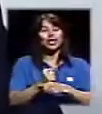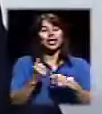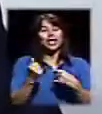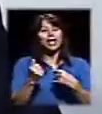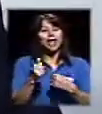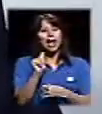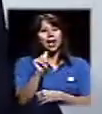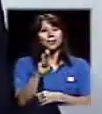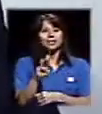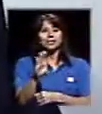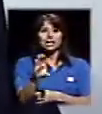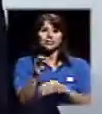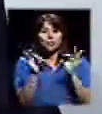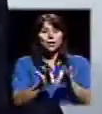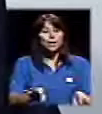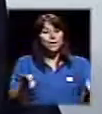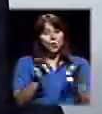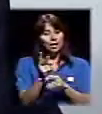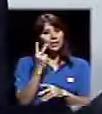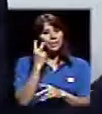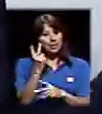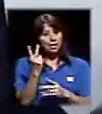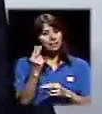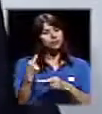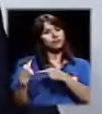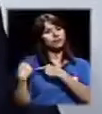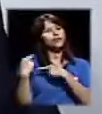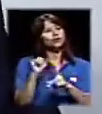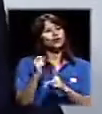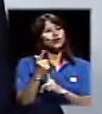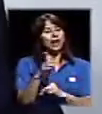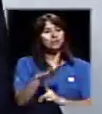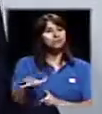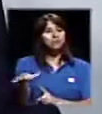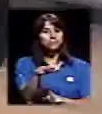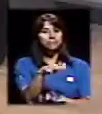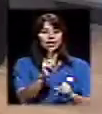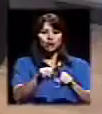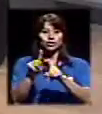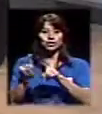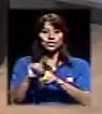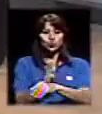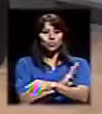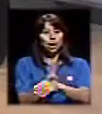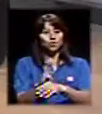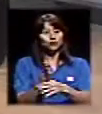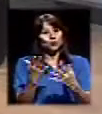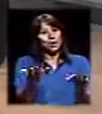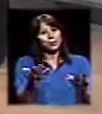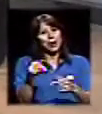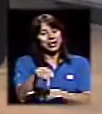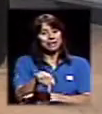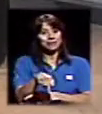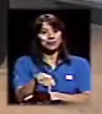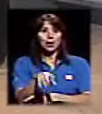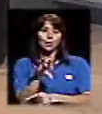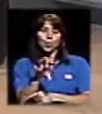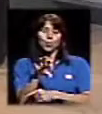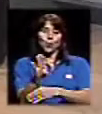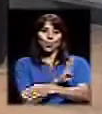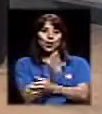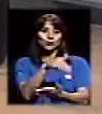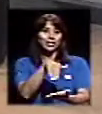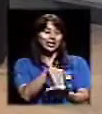sentido social de los distintos bancos, y bueno, aquí el propio Banco Central, que no